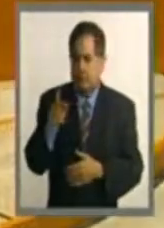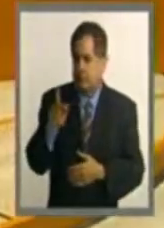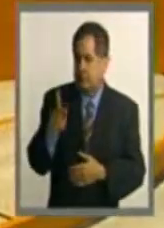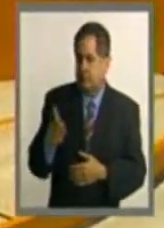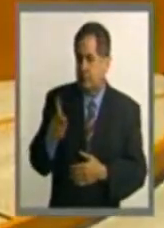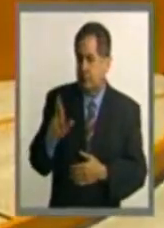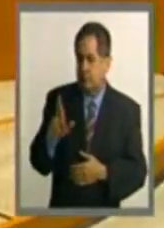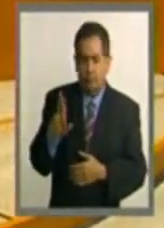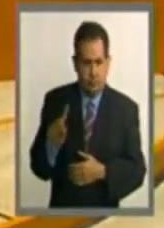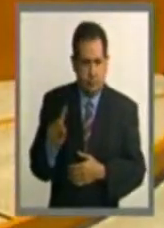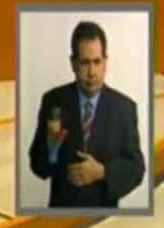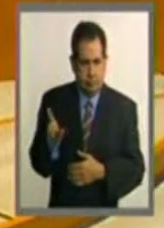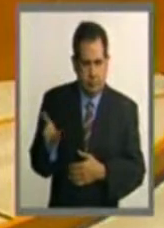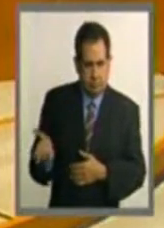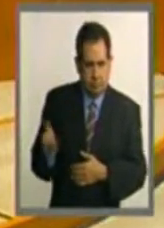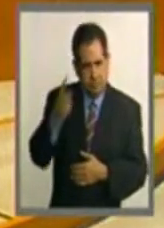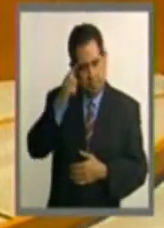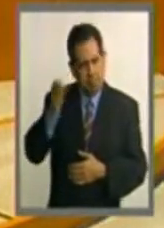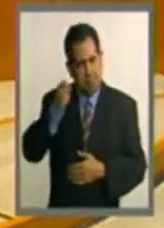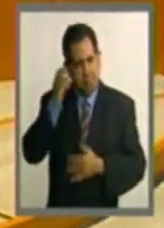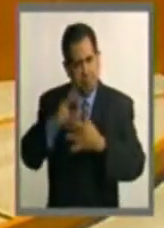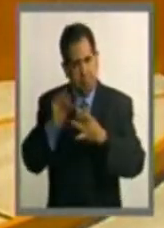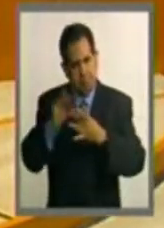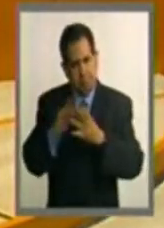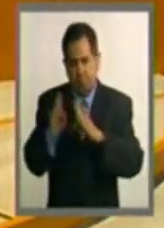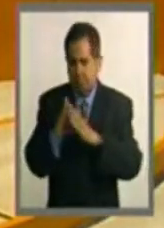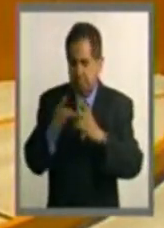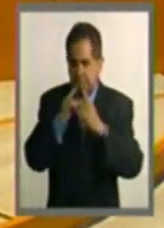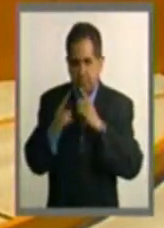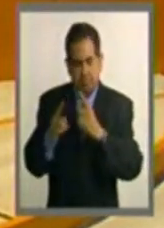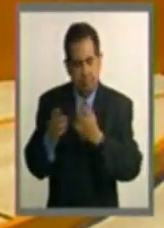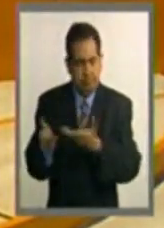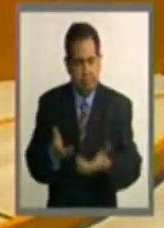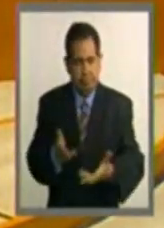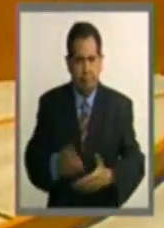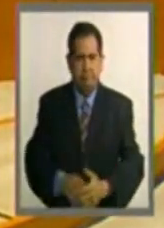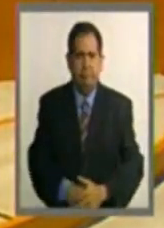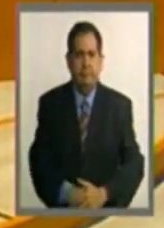Revolución Democrática, para hablar a favor del dictamen. Tiene